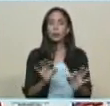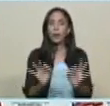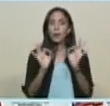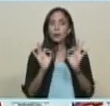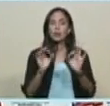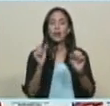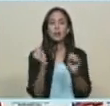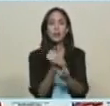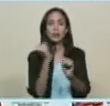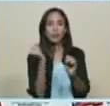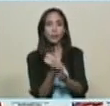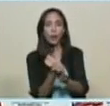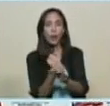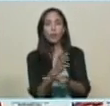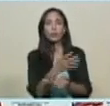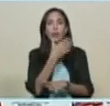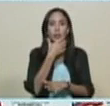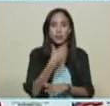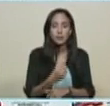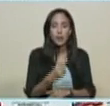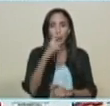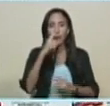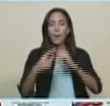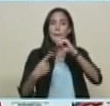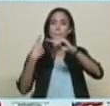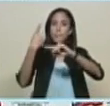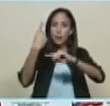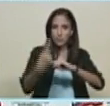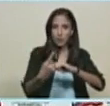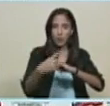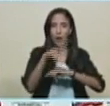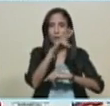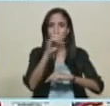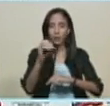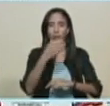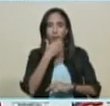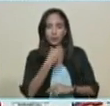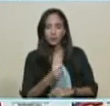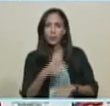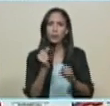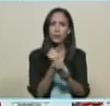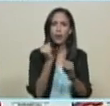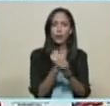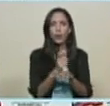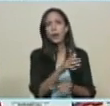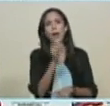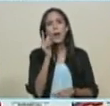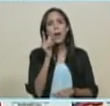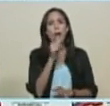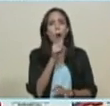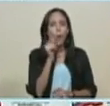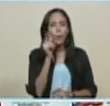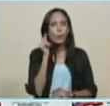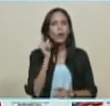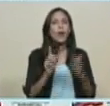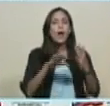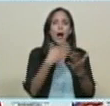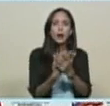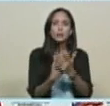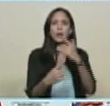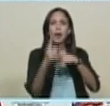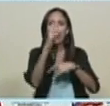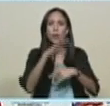de trabajo navideño a partir de mañana 20 de diciembre. Los trabajadores trabajarán su horario hasta la